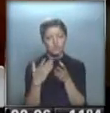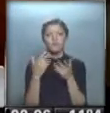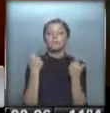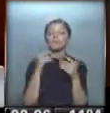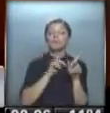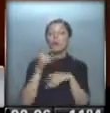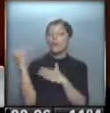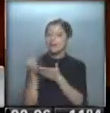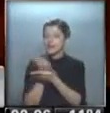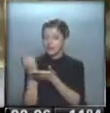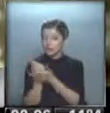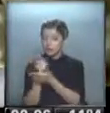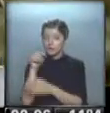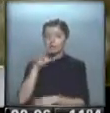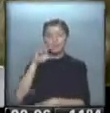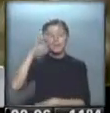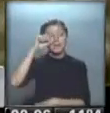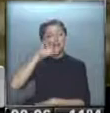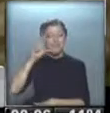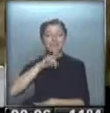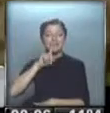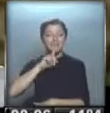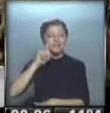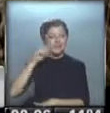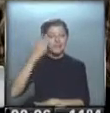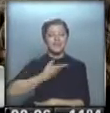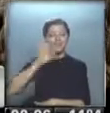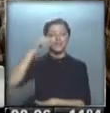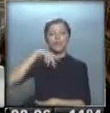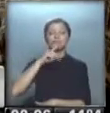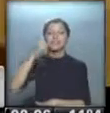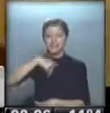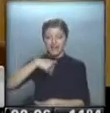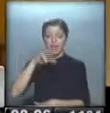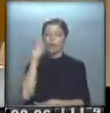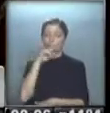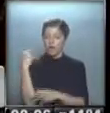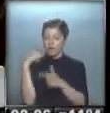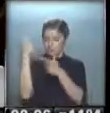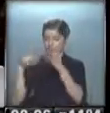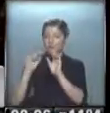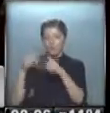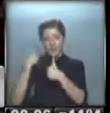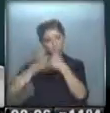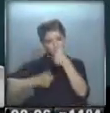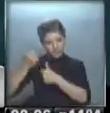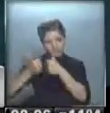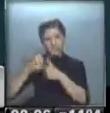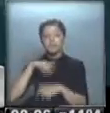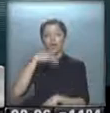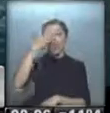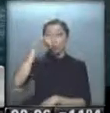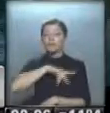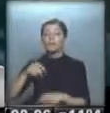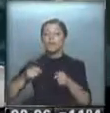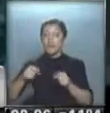de su director, Diego Peretti y Claudia Fontán. En tercer lugar quedó, o en cuarto, Metegol con 8 nominaciones, la película de